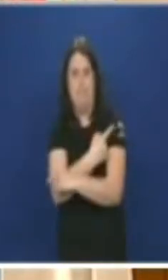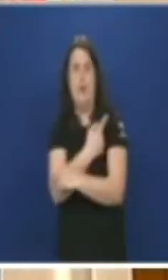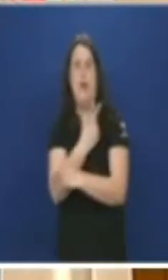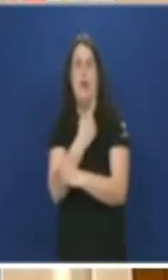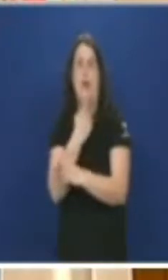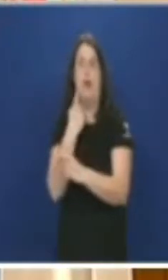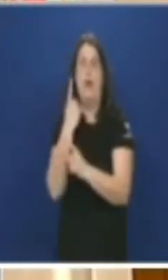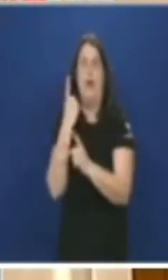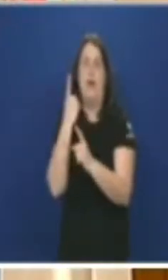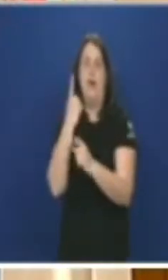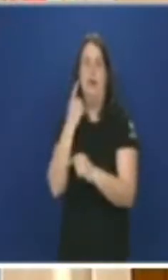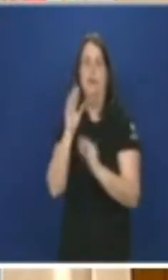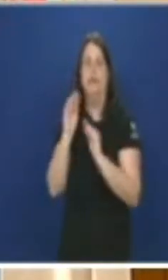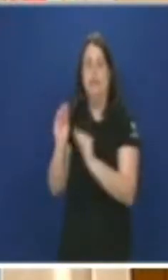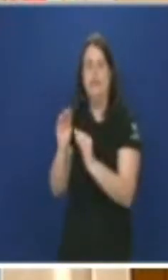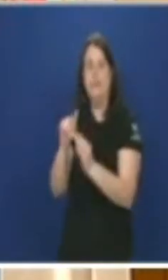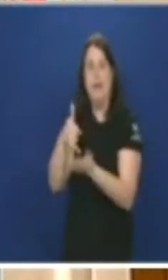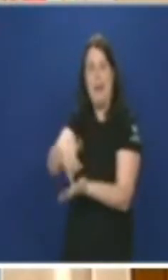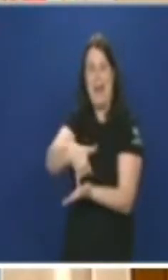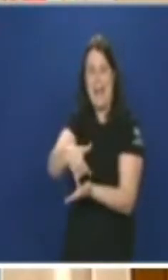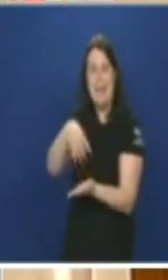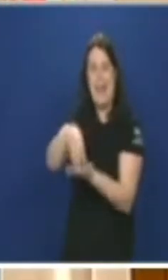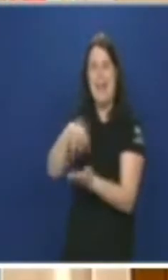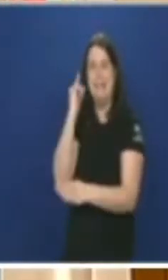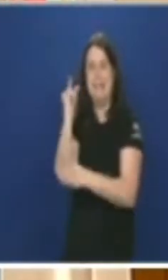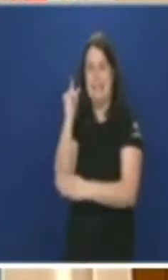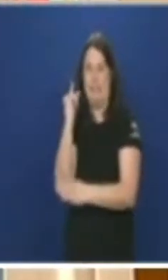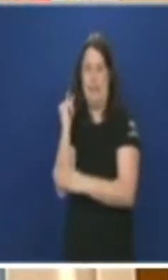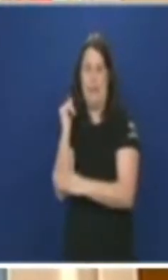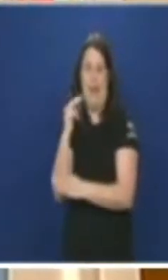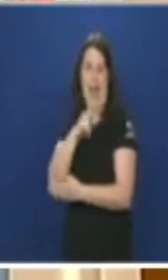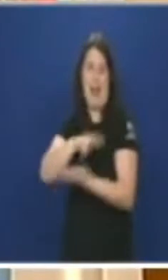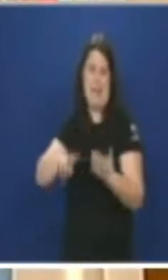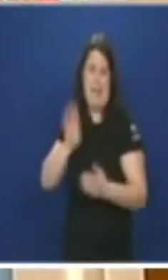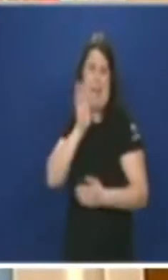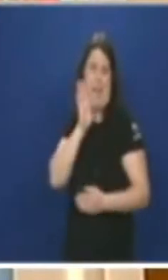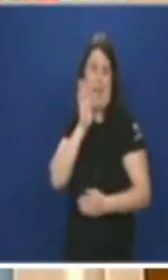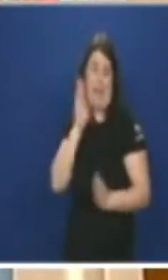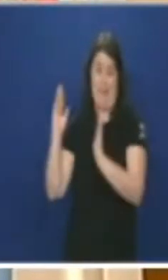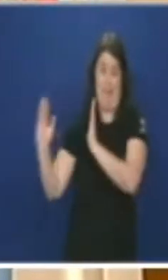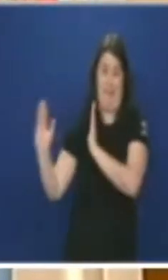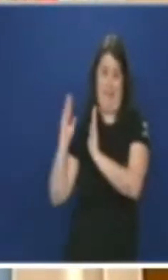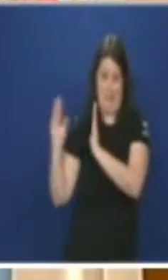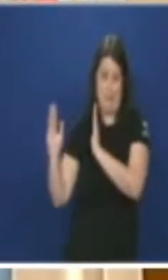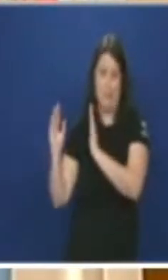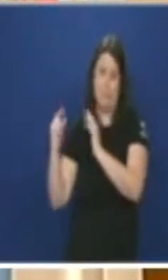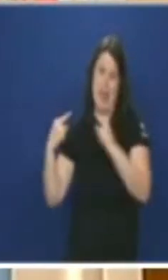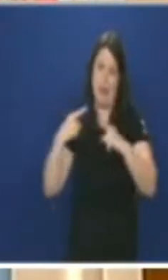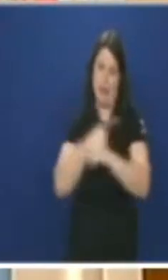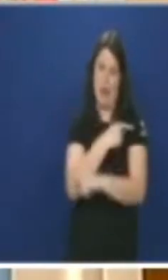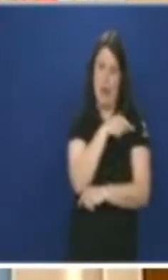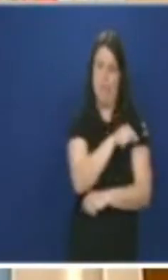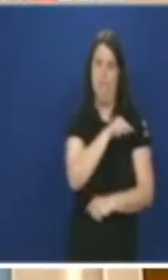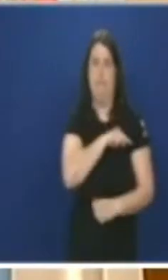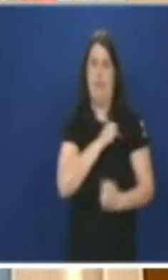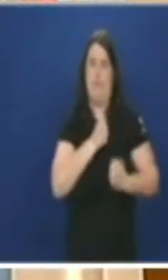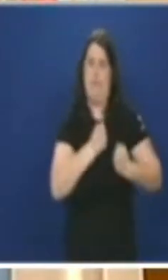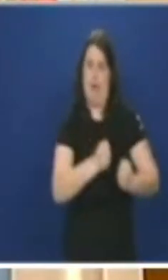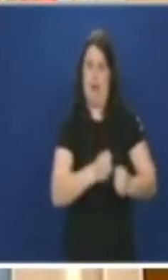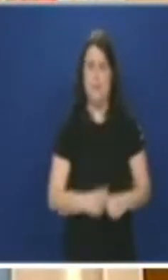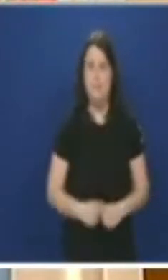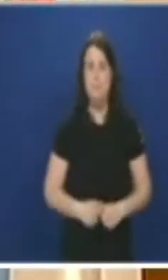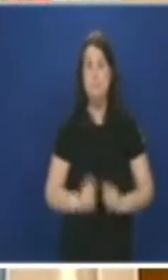coa flaqueza institucional que padecía Galicia naquel entonces. E nesta época